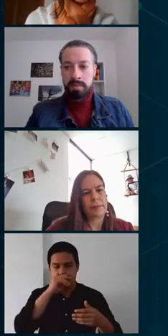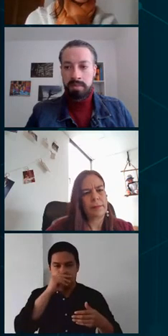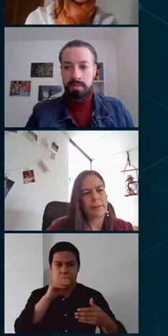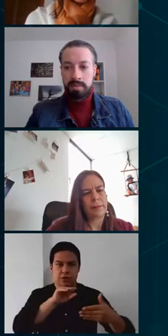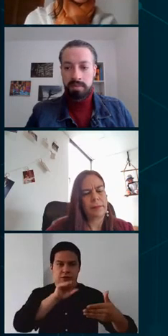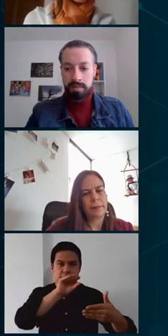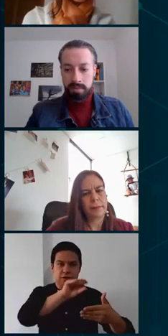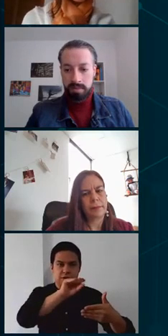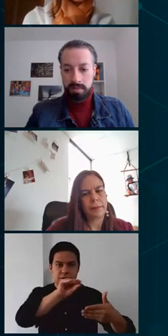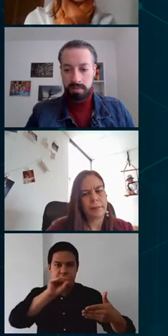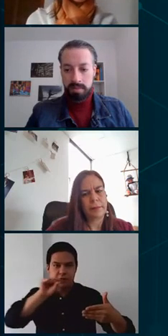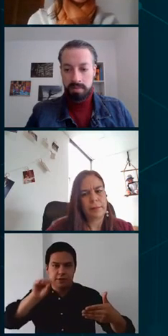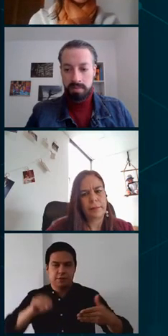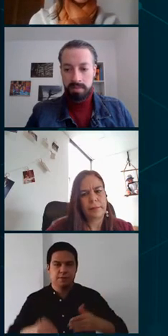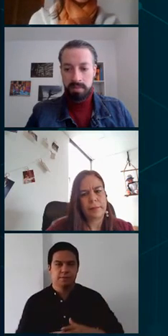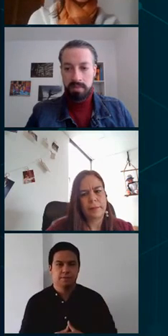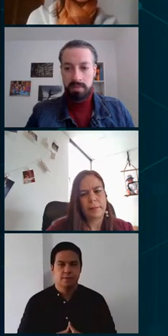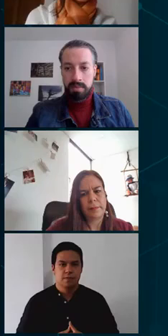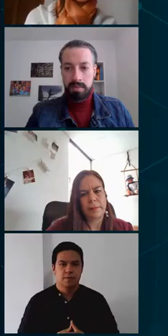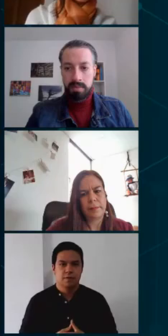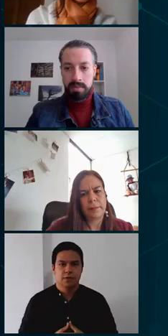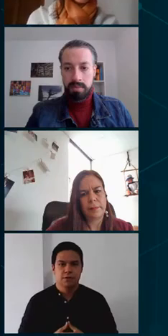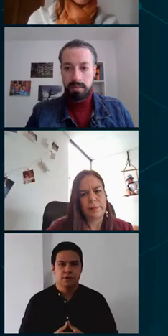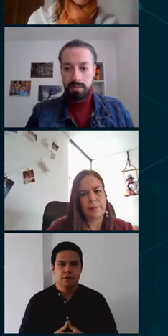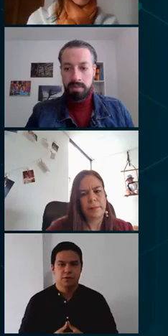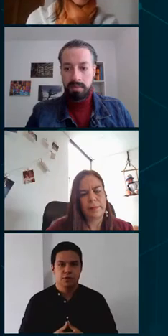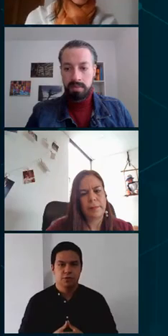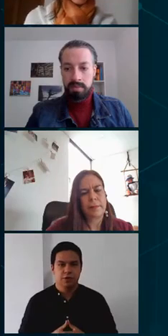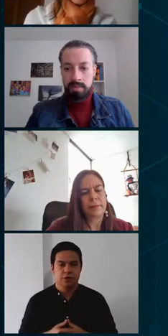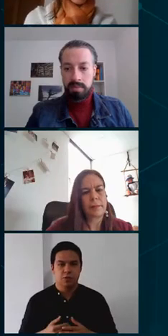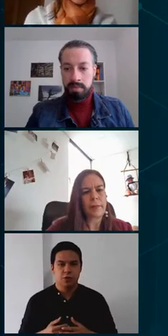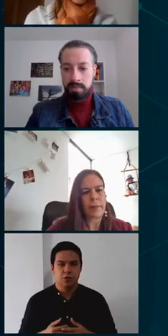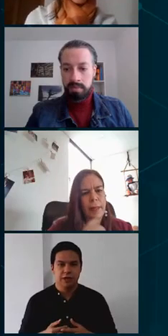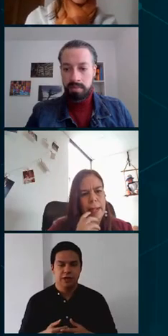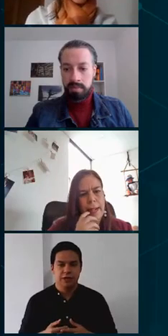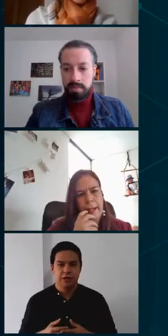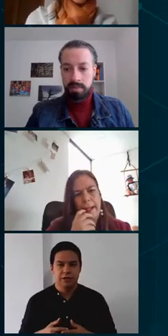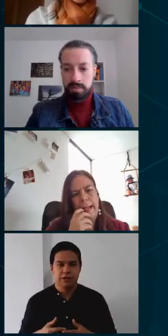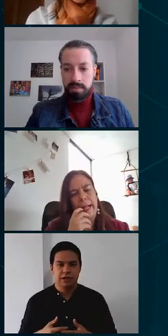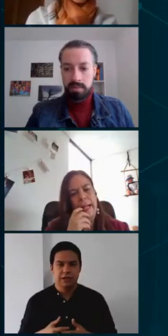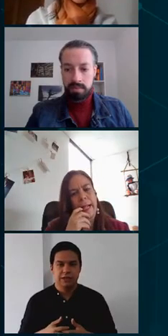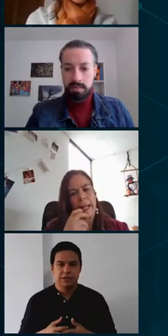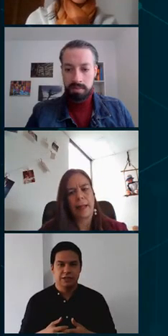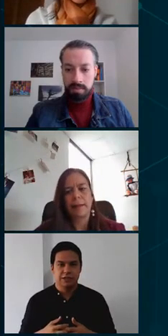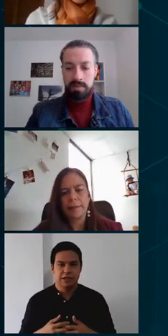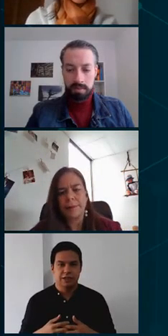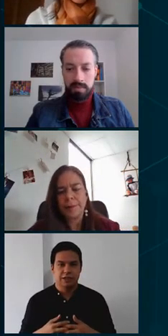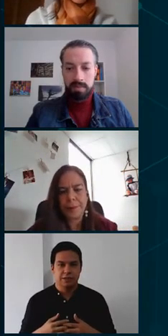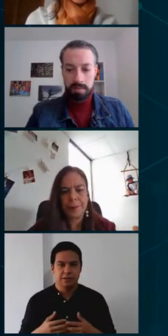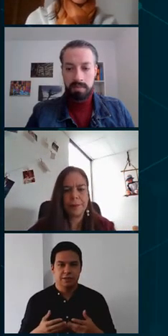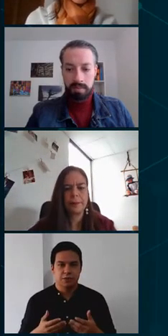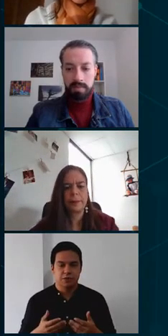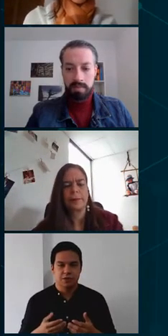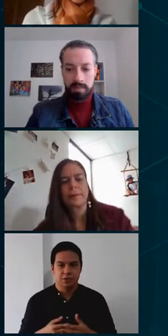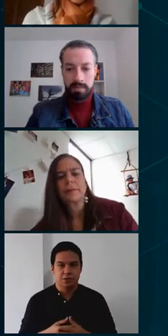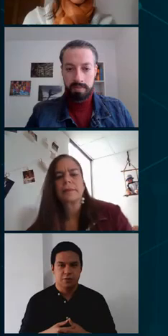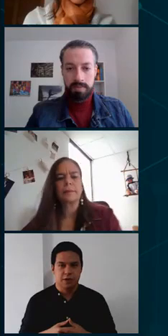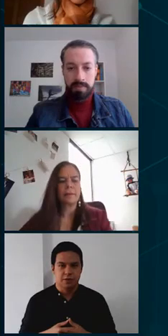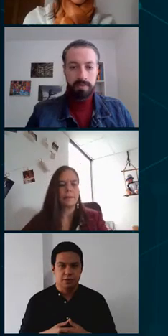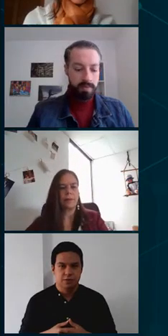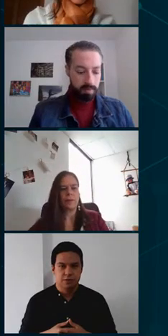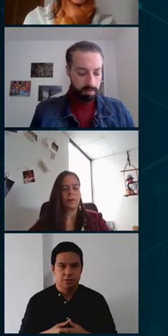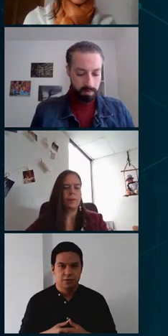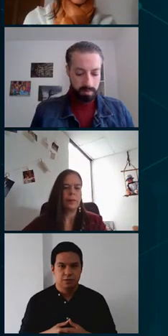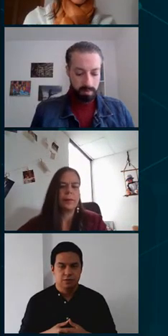servicio, podemos recrearlo con las diferentes herramientas que tenemos, que es lo esencial, ¿cierto? Independiente de la herramienta que usemos, es siempre buscar